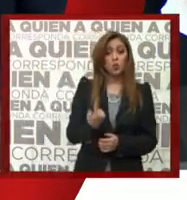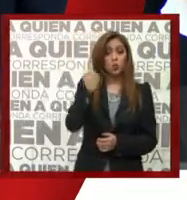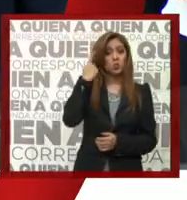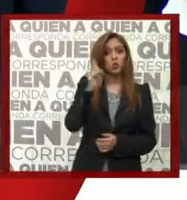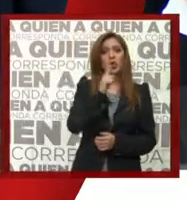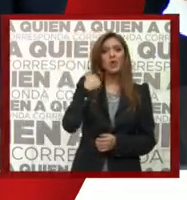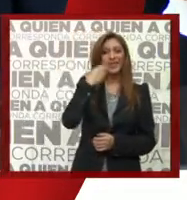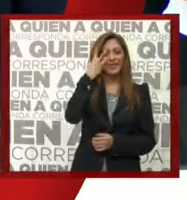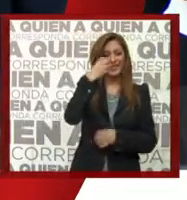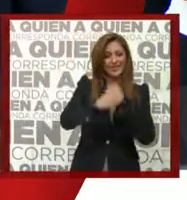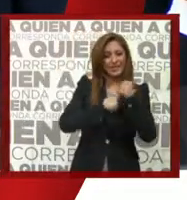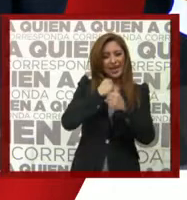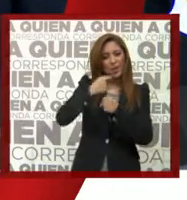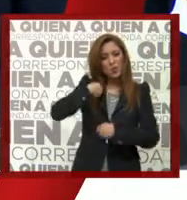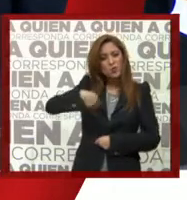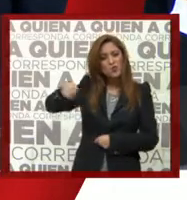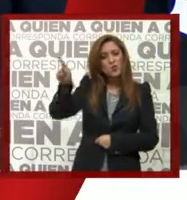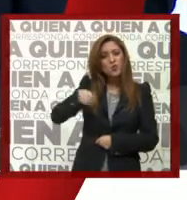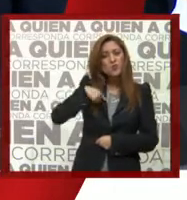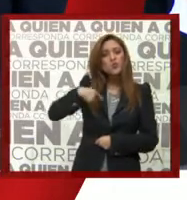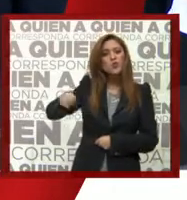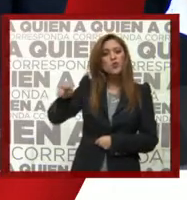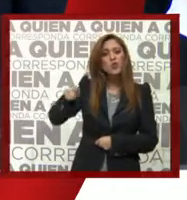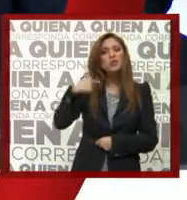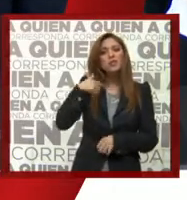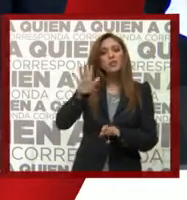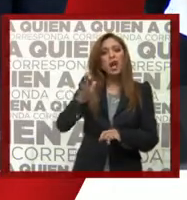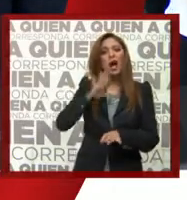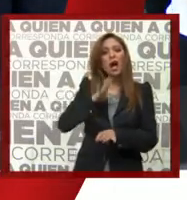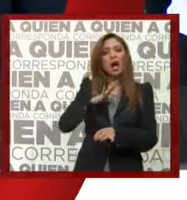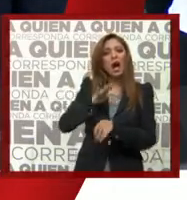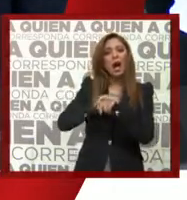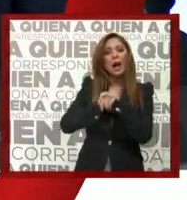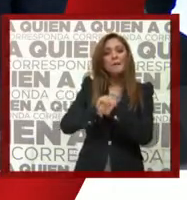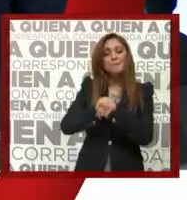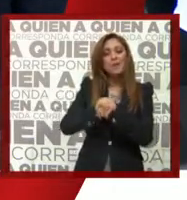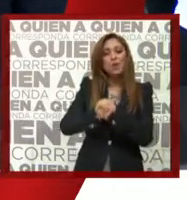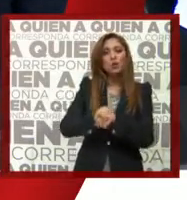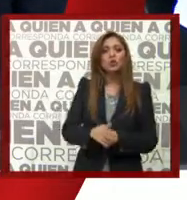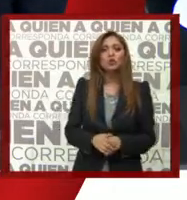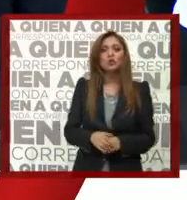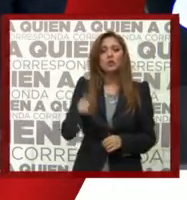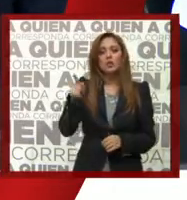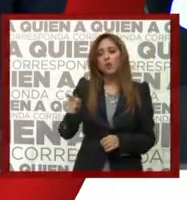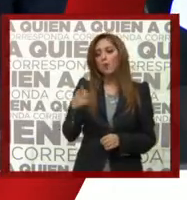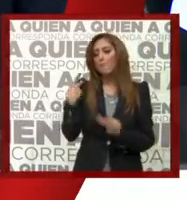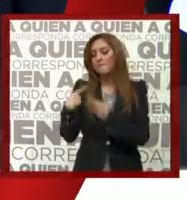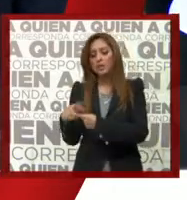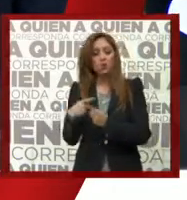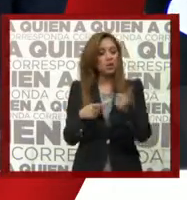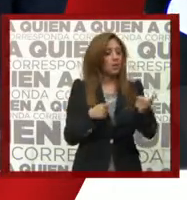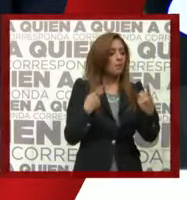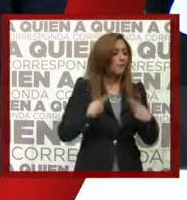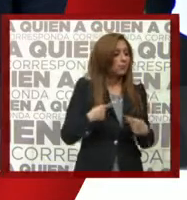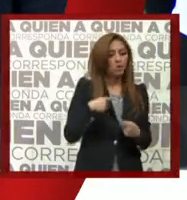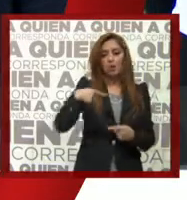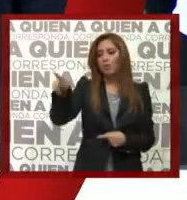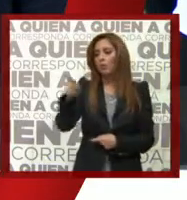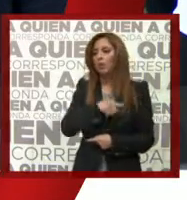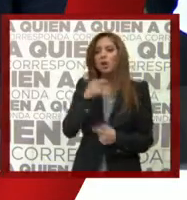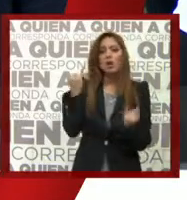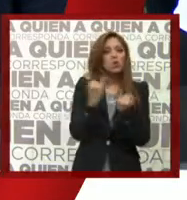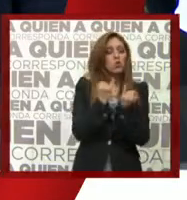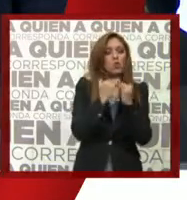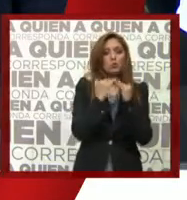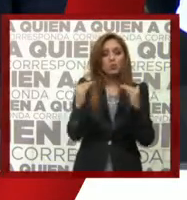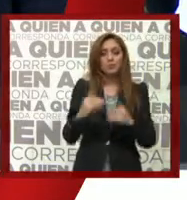que he estado yendo vueltas y vueltas. ¿Ya hiciste amigos? No, sí. No, y es una persona, otra, que así los traen vueltas y vueltas. Ya